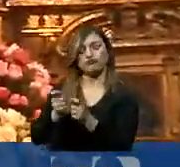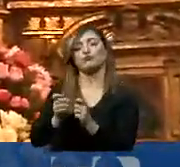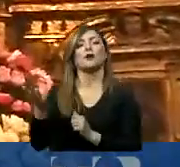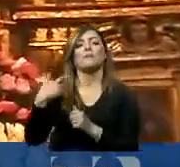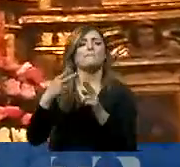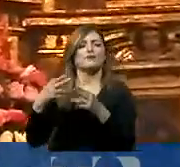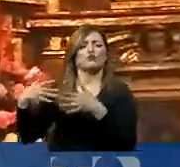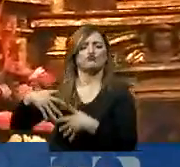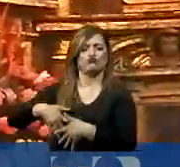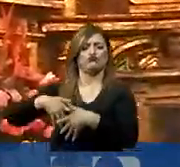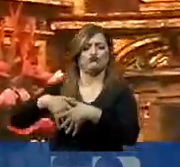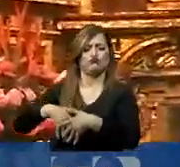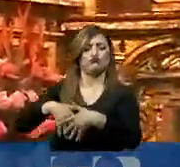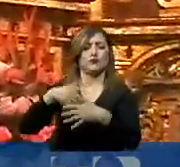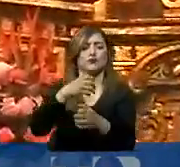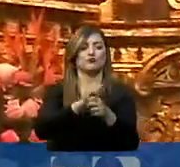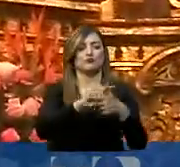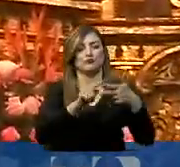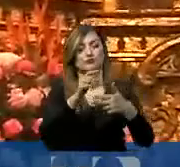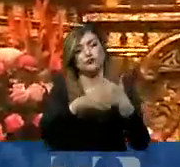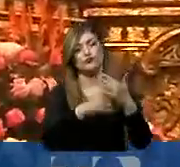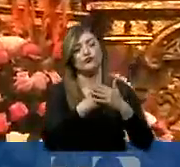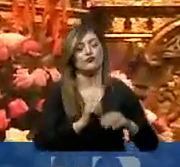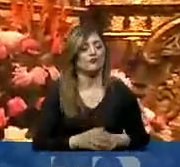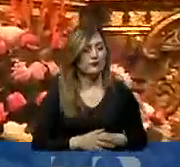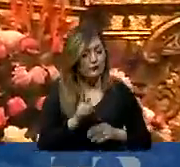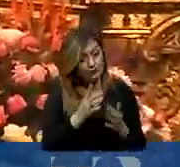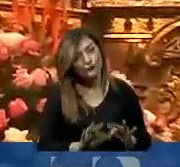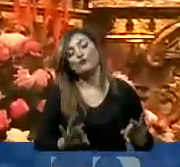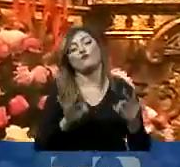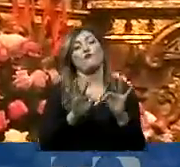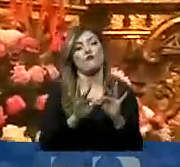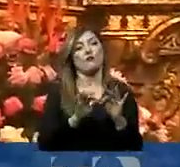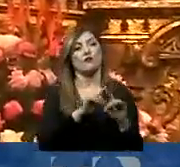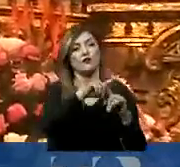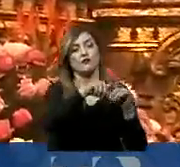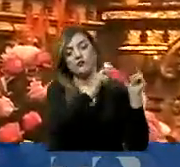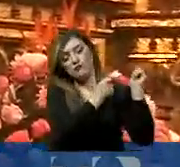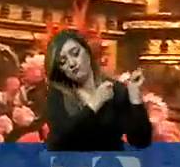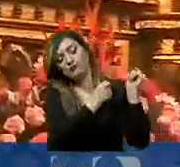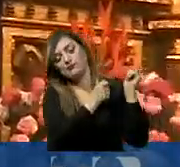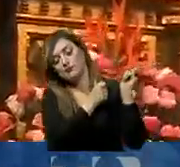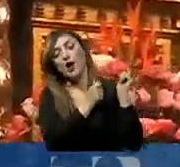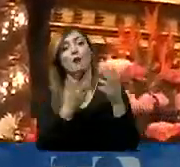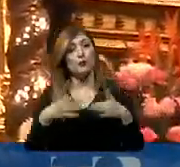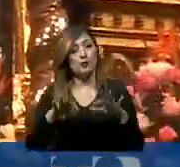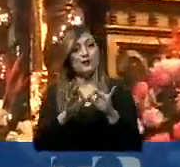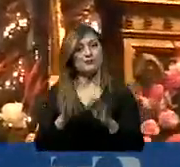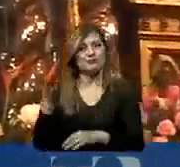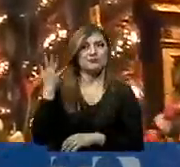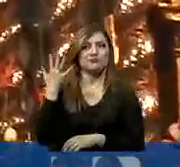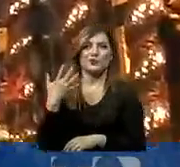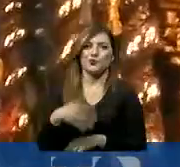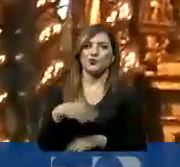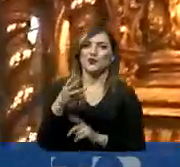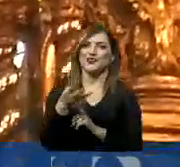Gran Poder. Es decir, con todas las medidas de bioseguridad, para ustedes es importante que ya se realice finalmente esto presencialmente, ¿no fue lo mismo hacerlo